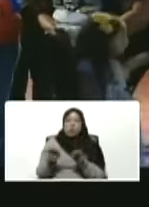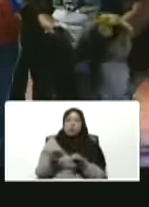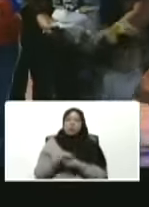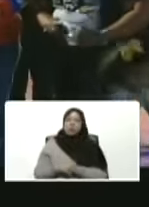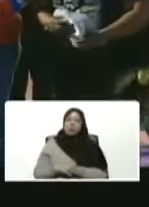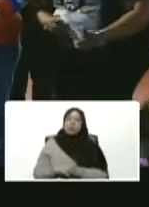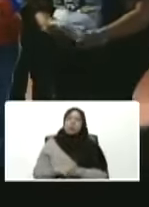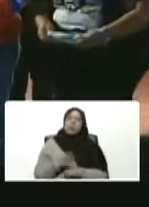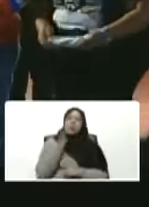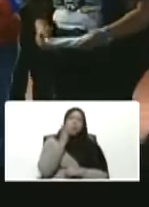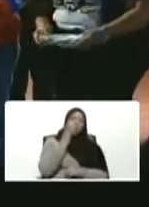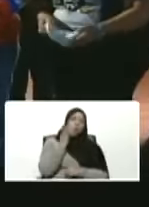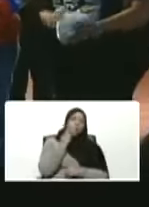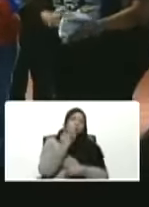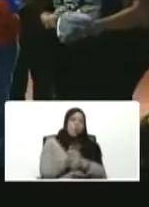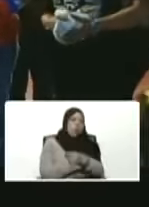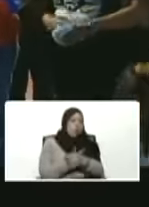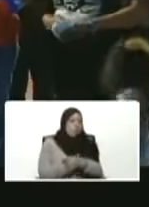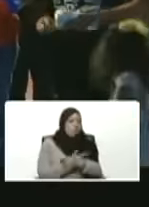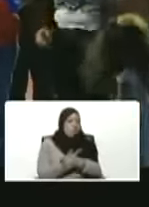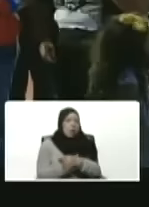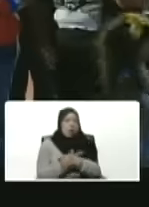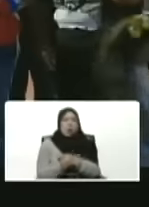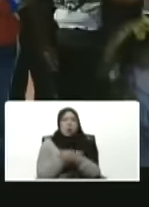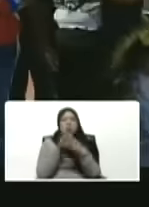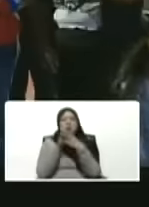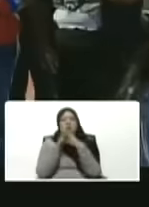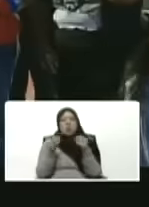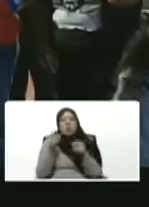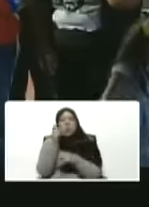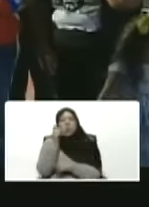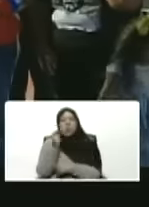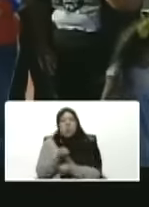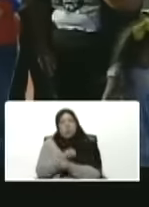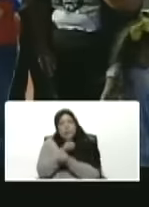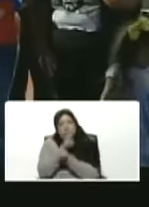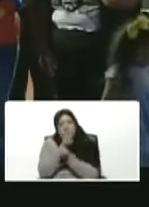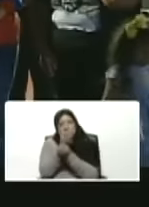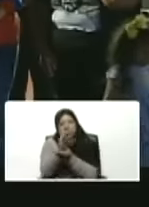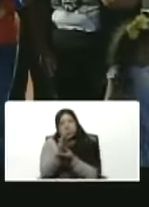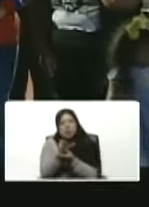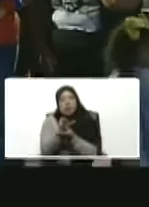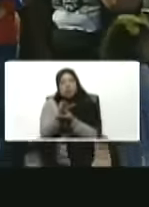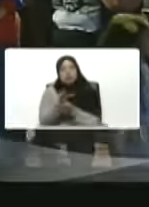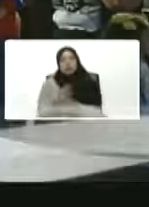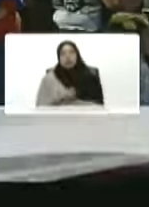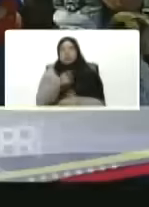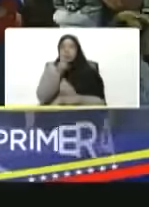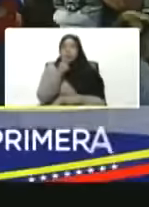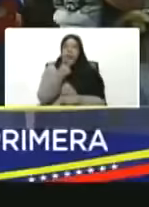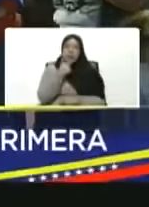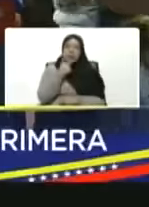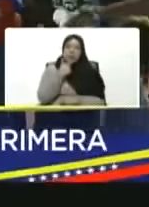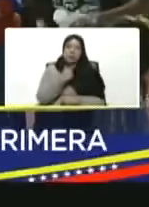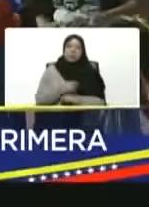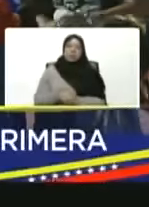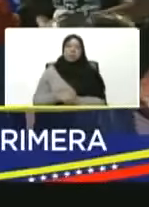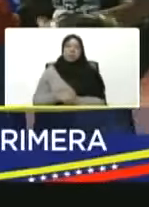con su madre, con sus hermanas, hermanos, y dejó un mensaje hermoso.